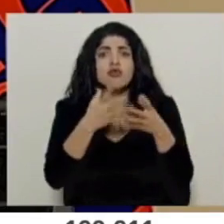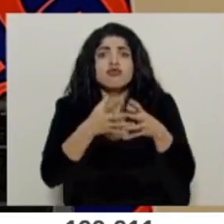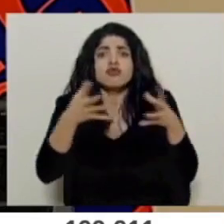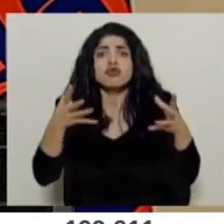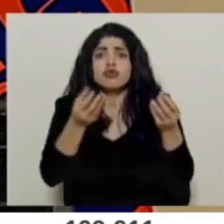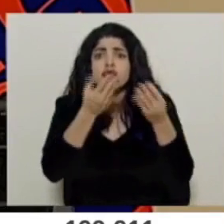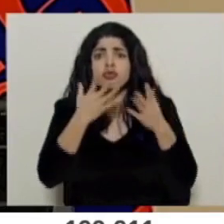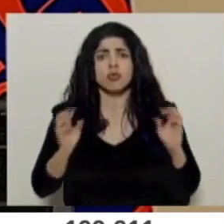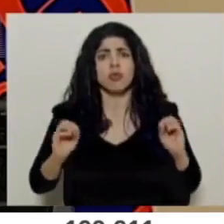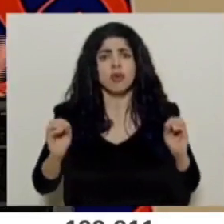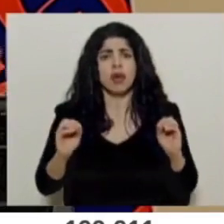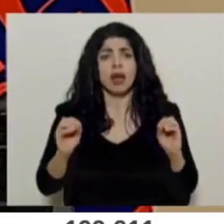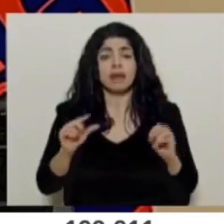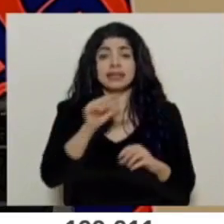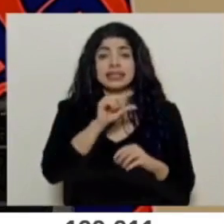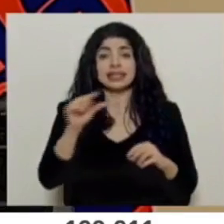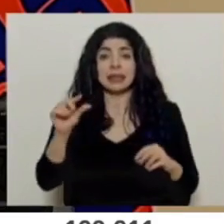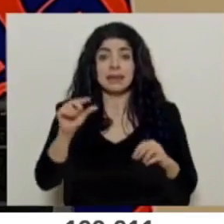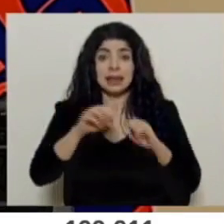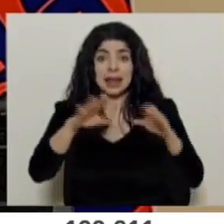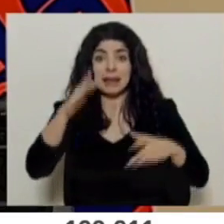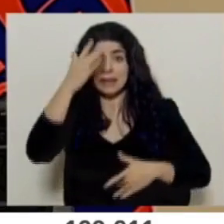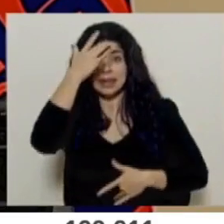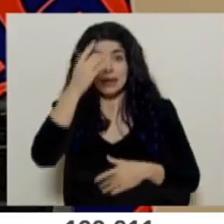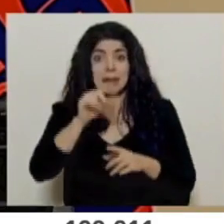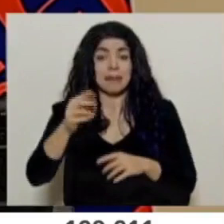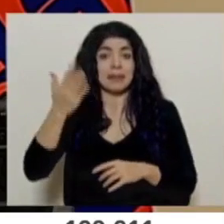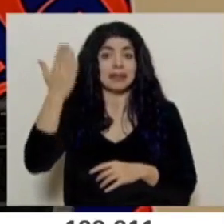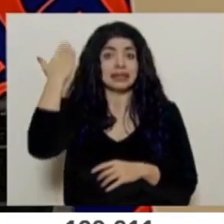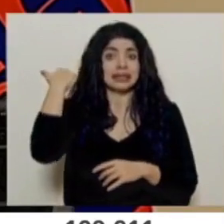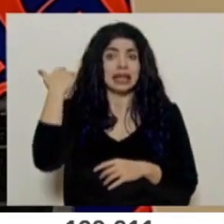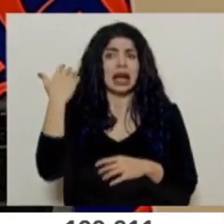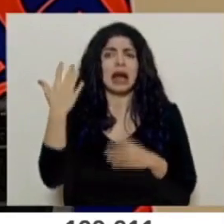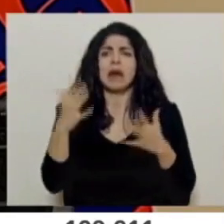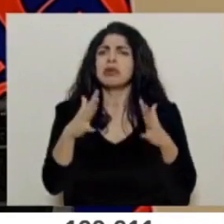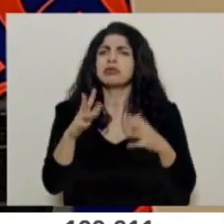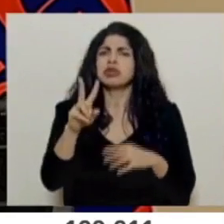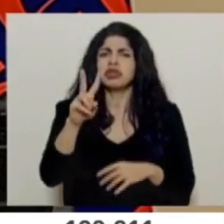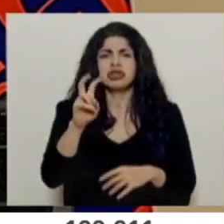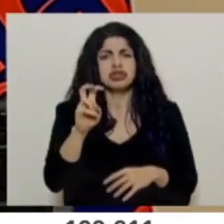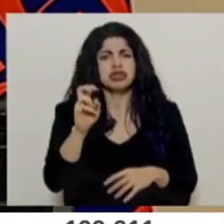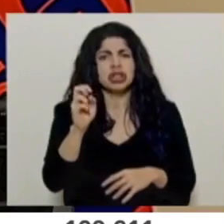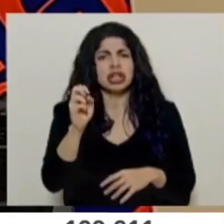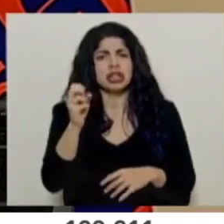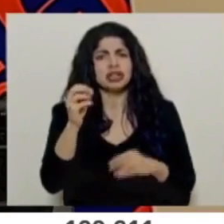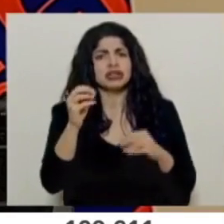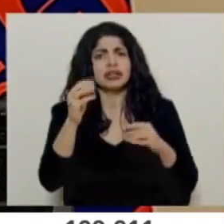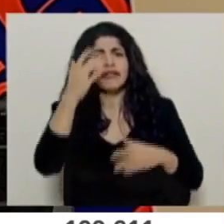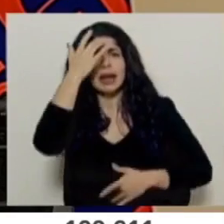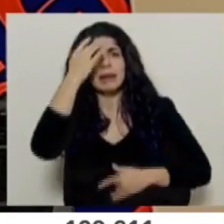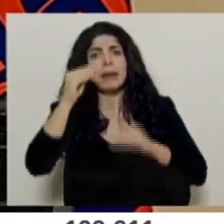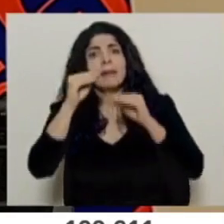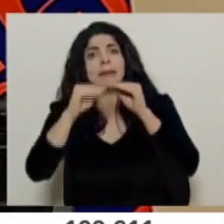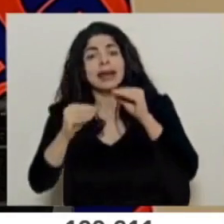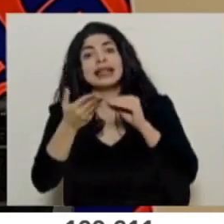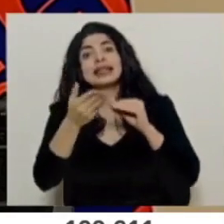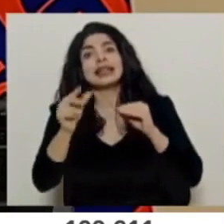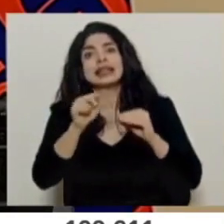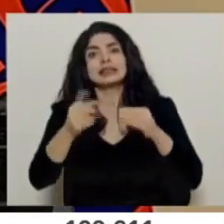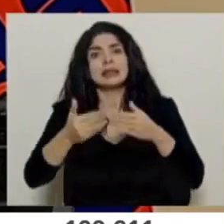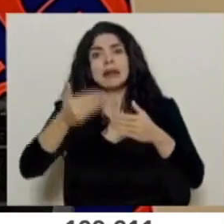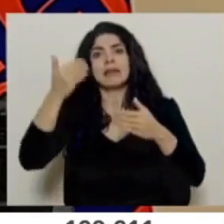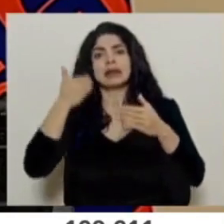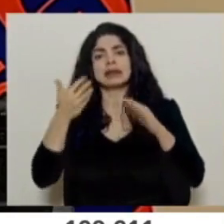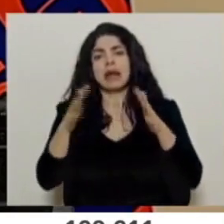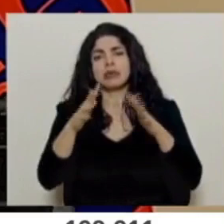hecho, la semana epidemiológica pasada tenemos aproximadamente 200 casos menos que la semana anterior, un promedio de